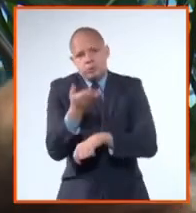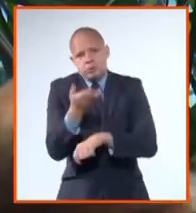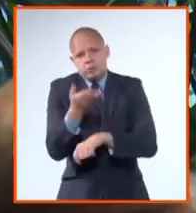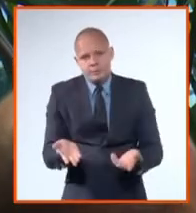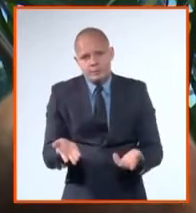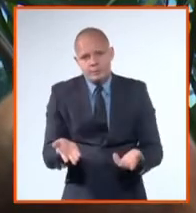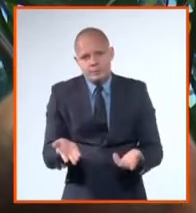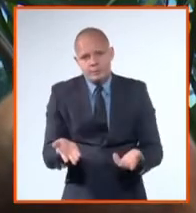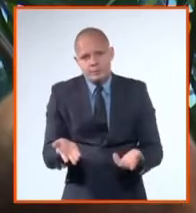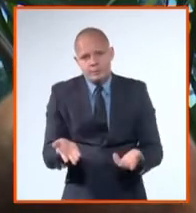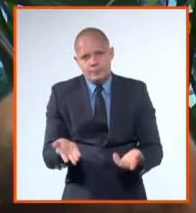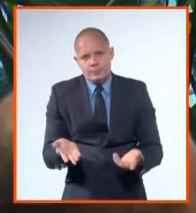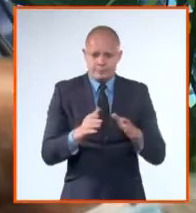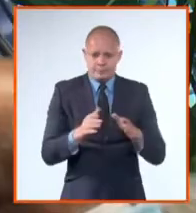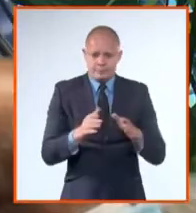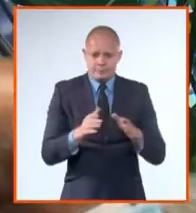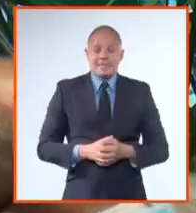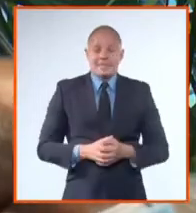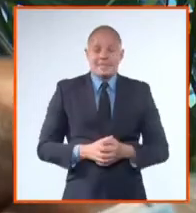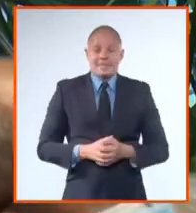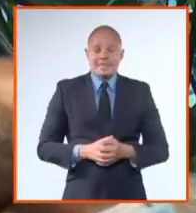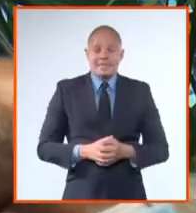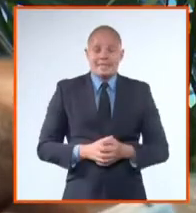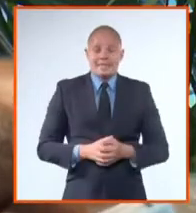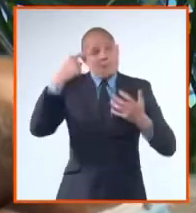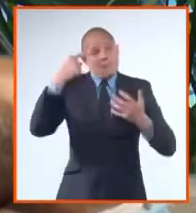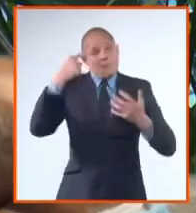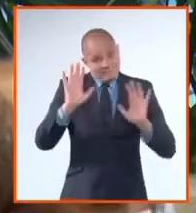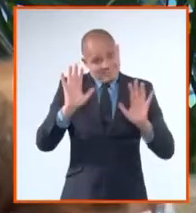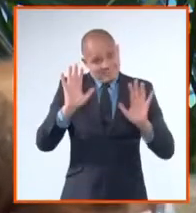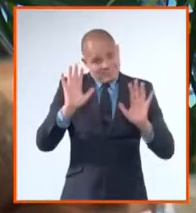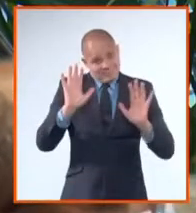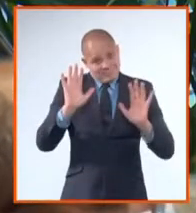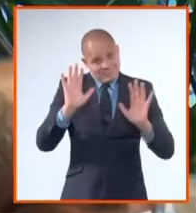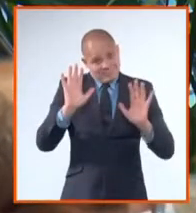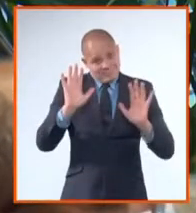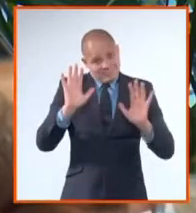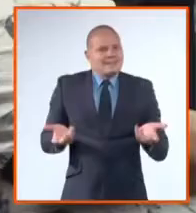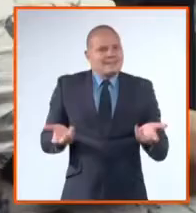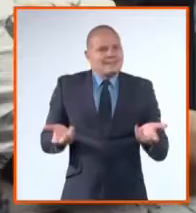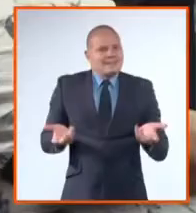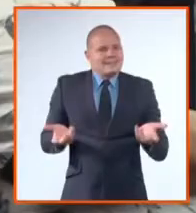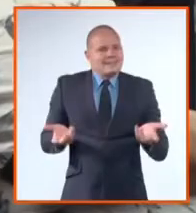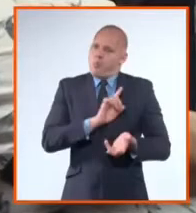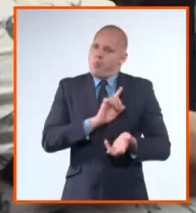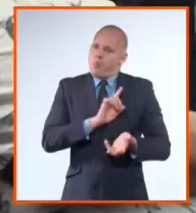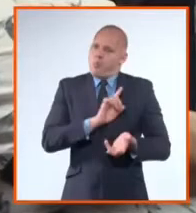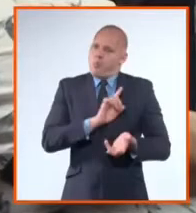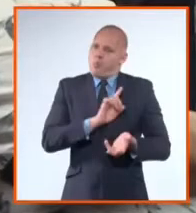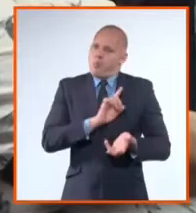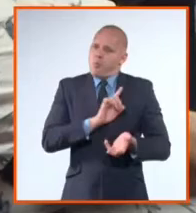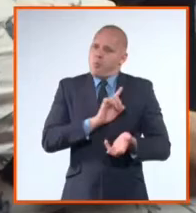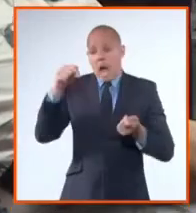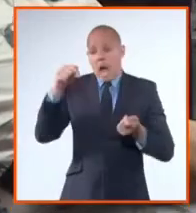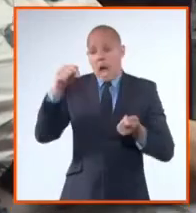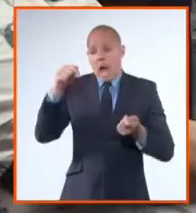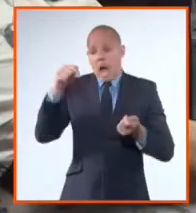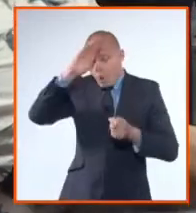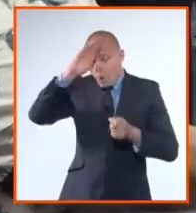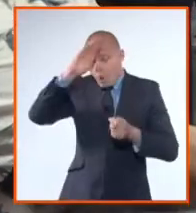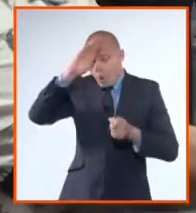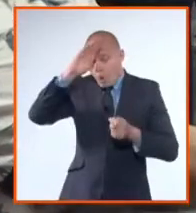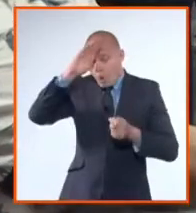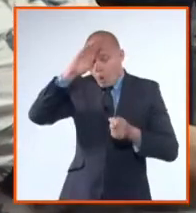lo cierto es que es imperioso imprimirle a todo el quehacer científico en todos